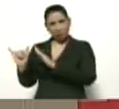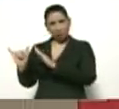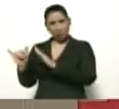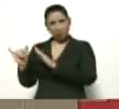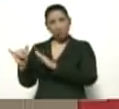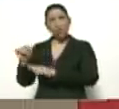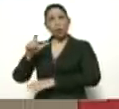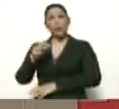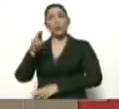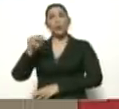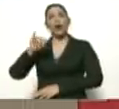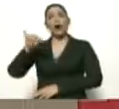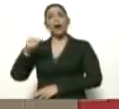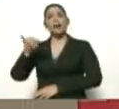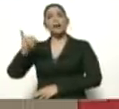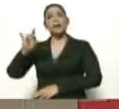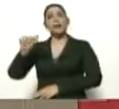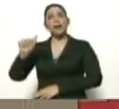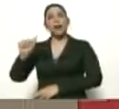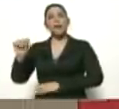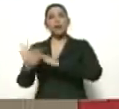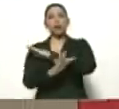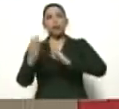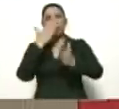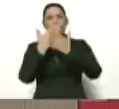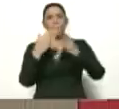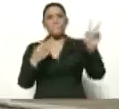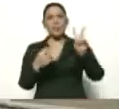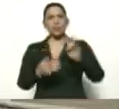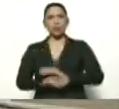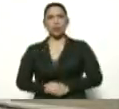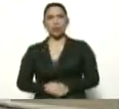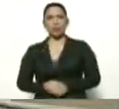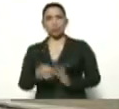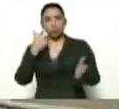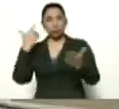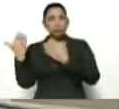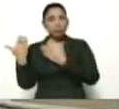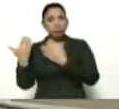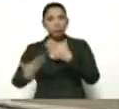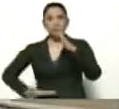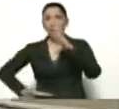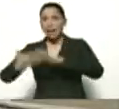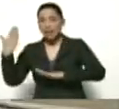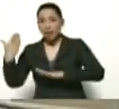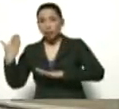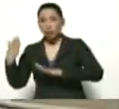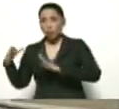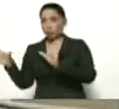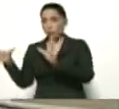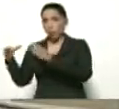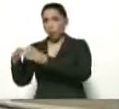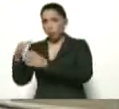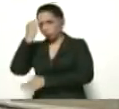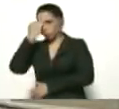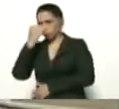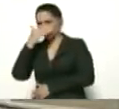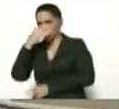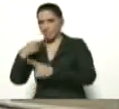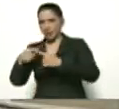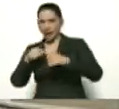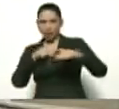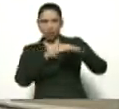península de la guajira la frontera con venezuela y desde allí fue que salieron los mercenarios para la incursión